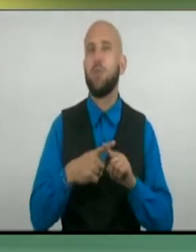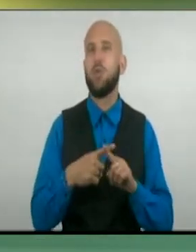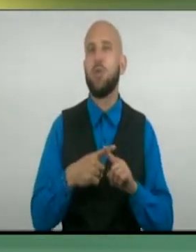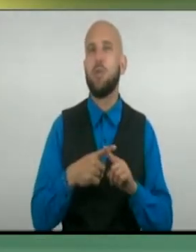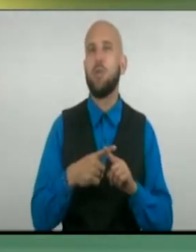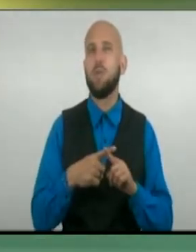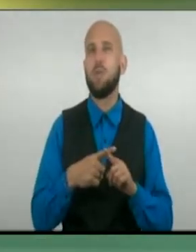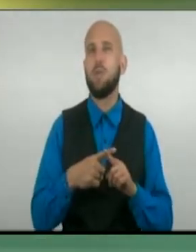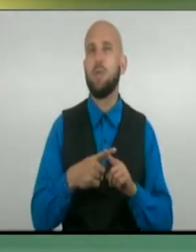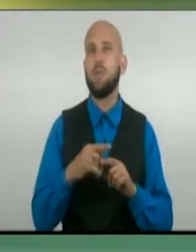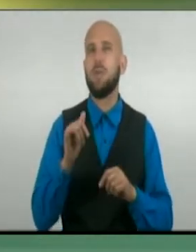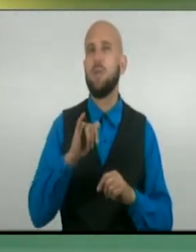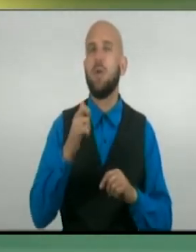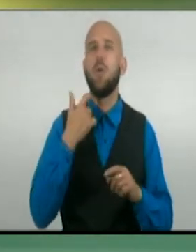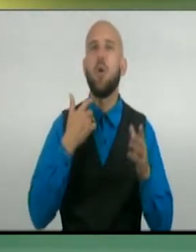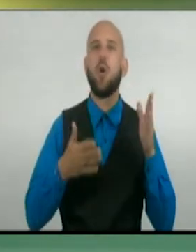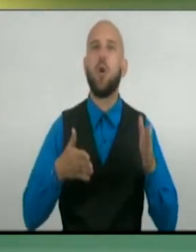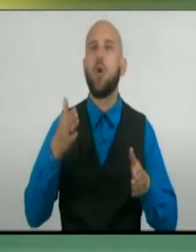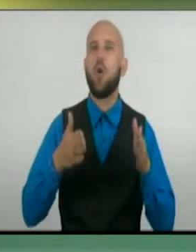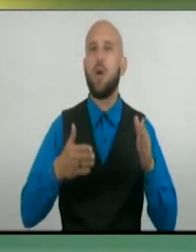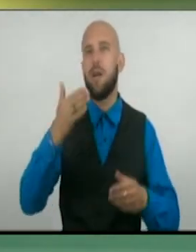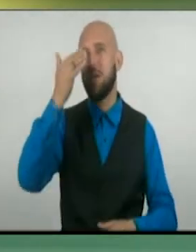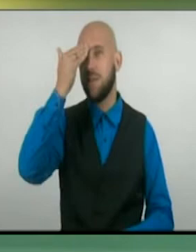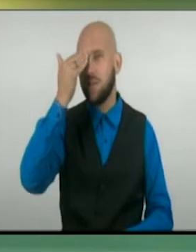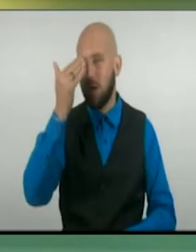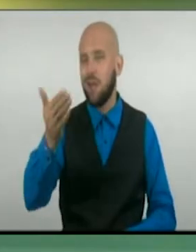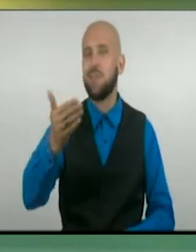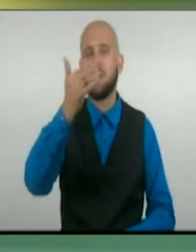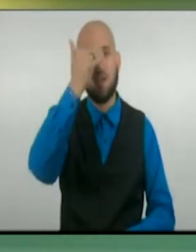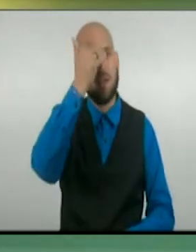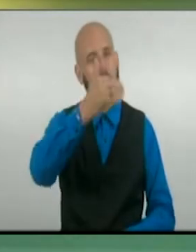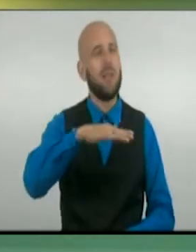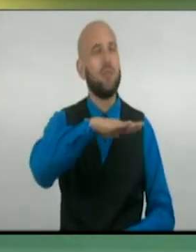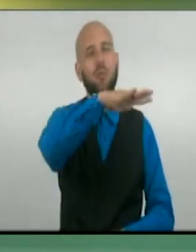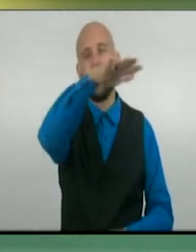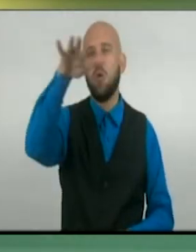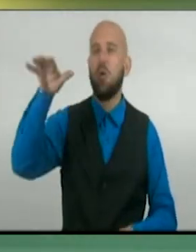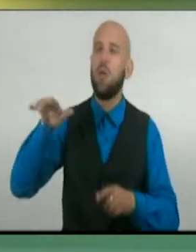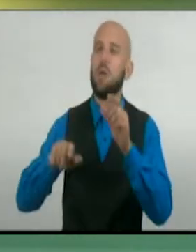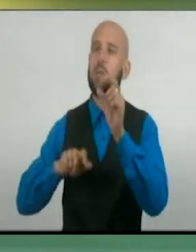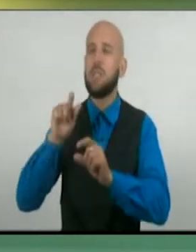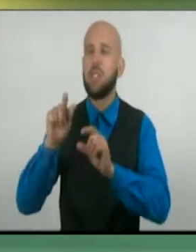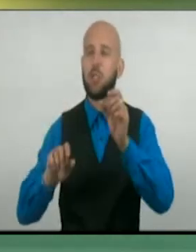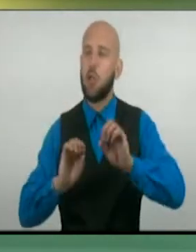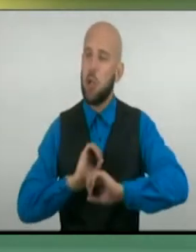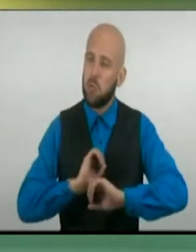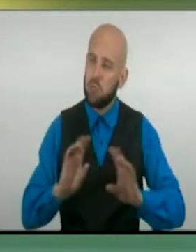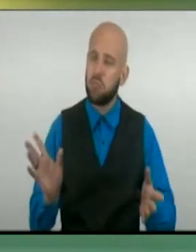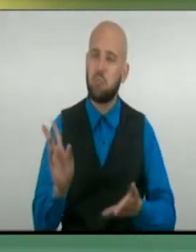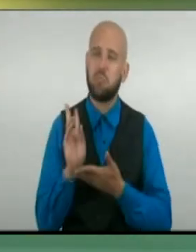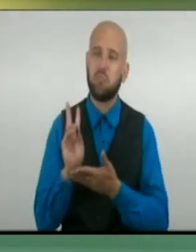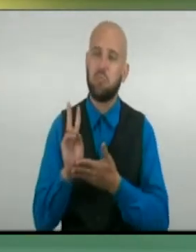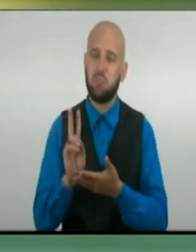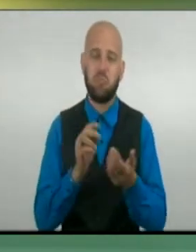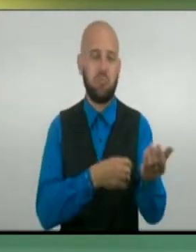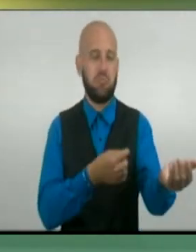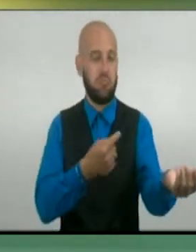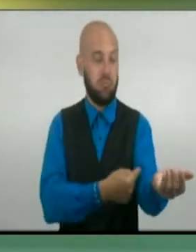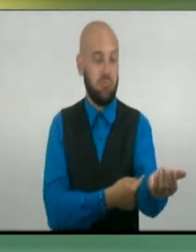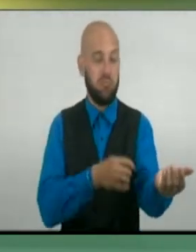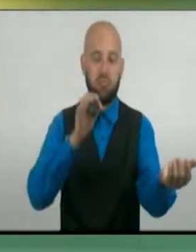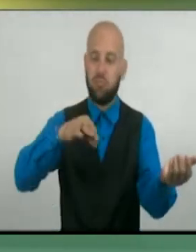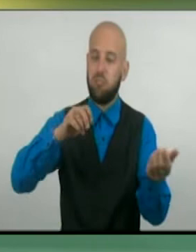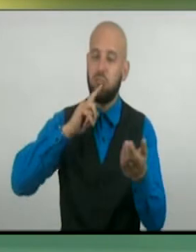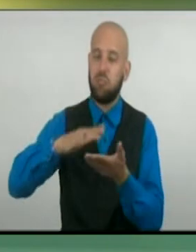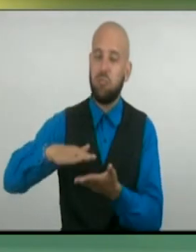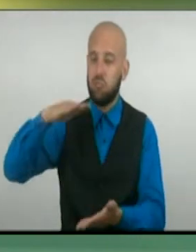tomarlo como una jornada de agradecimiento como unas jornadas de reconocimiento en todas los municipios de